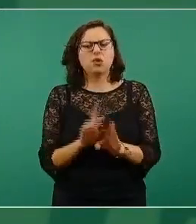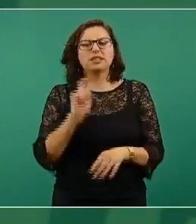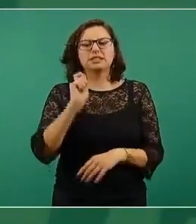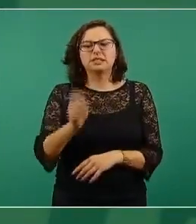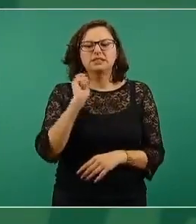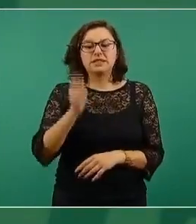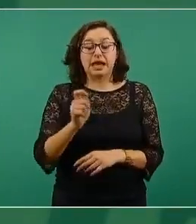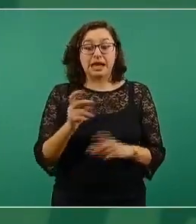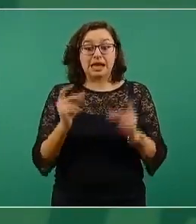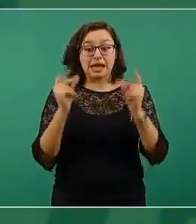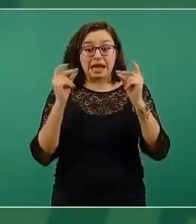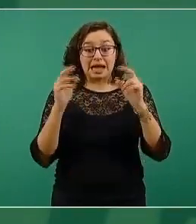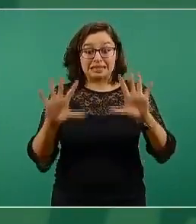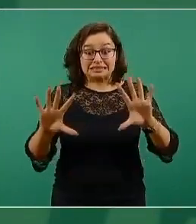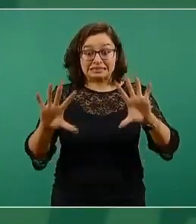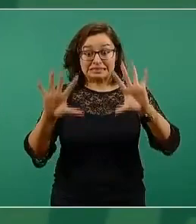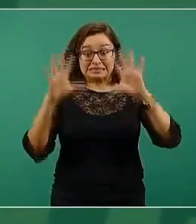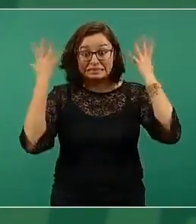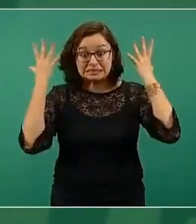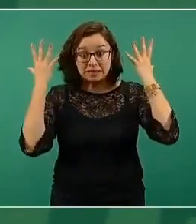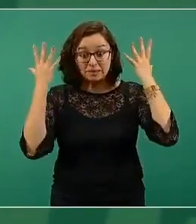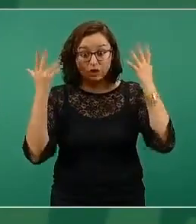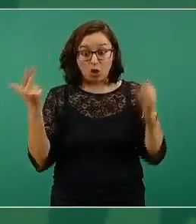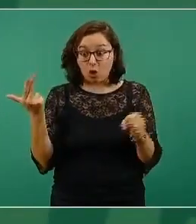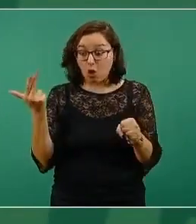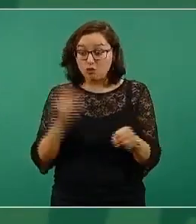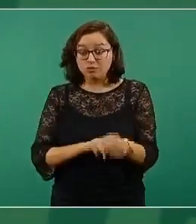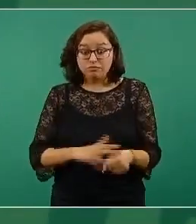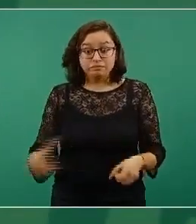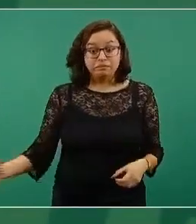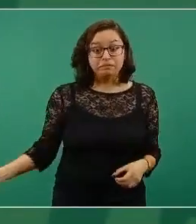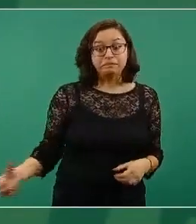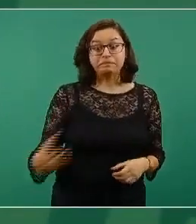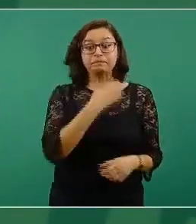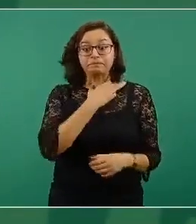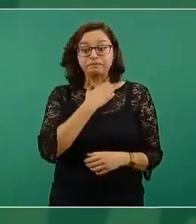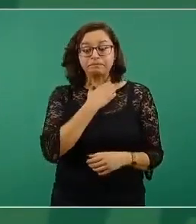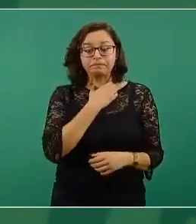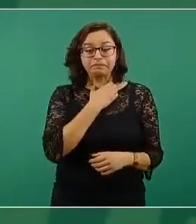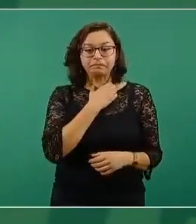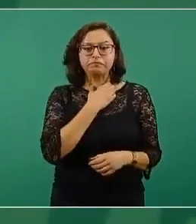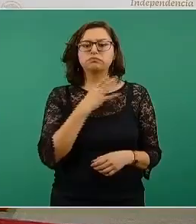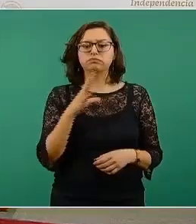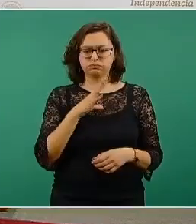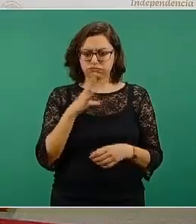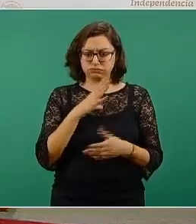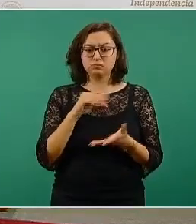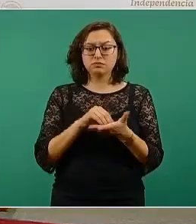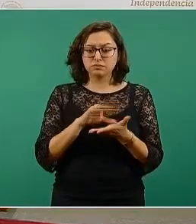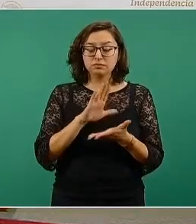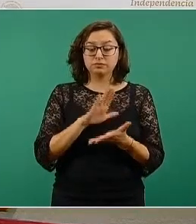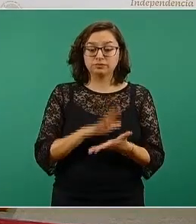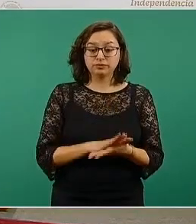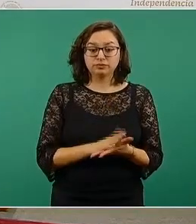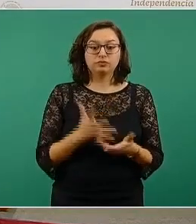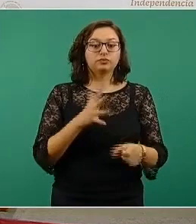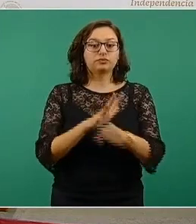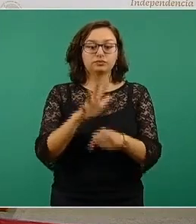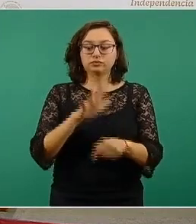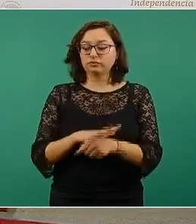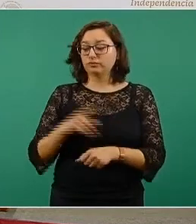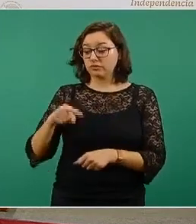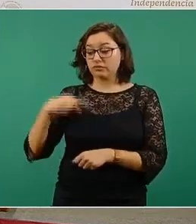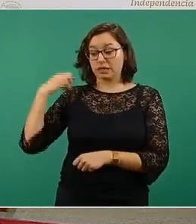y su colapso. Con un horizonte de tiempo específico, y esto lo tenemos documentado, porque la predicción la hicimos en